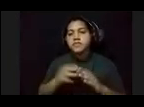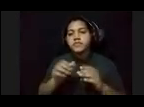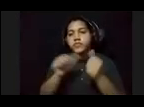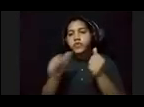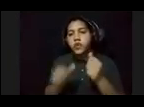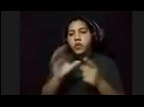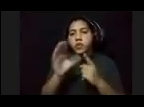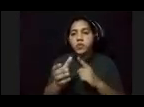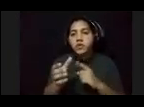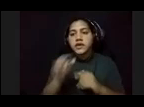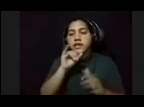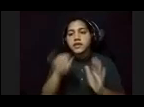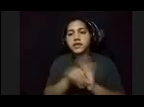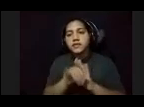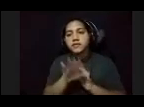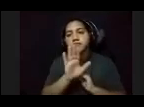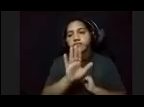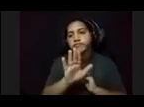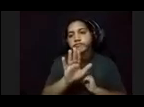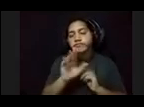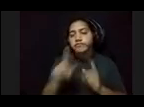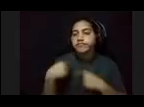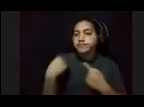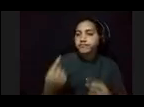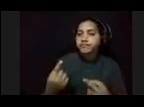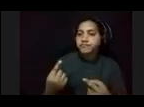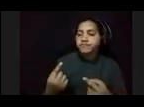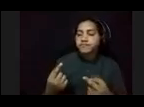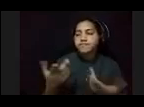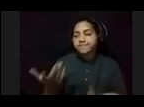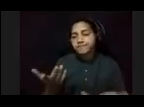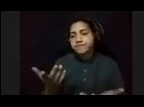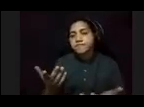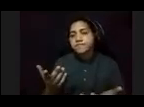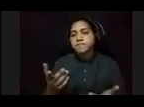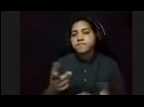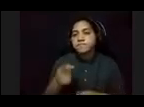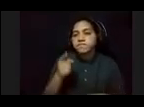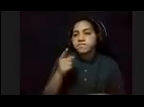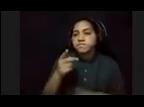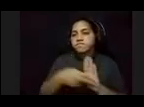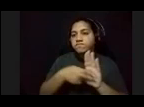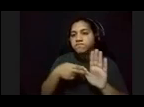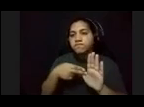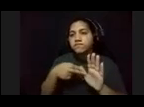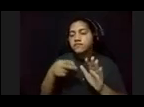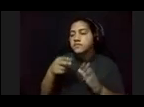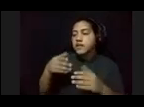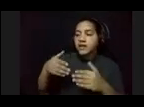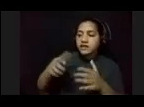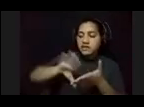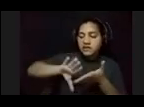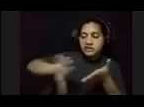propia, que desde sus inicios fue condenada a estar ubicada lejos de la ciudad amurallada.